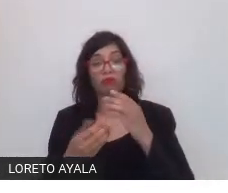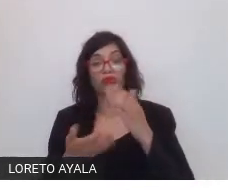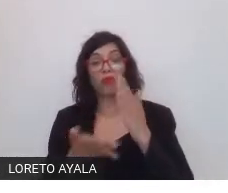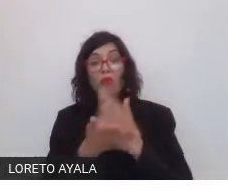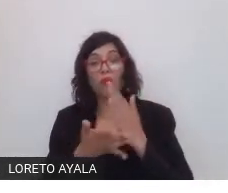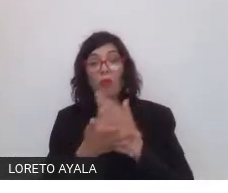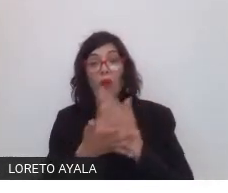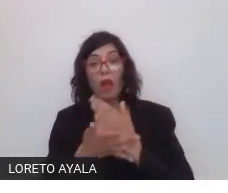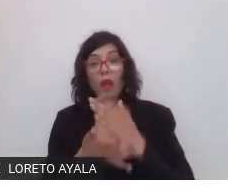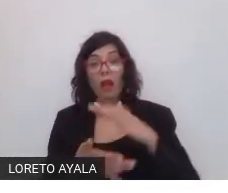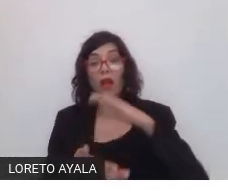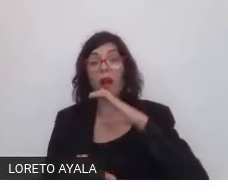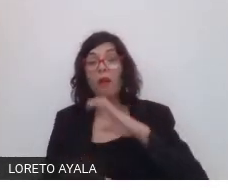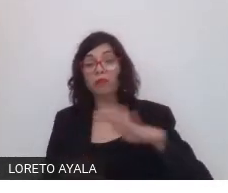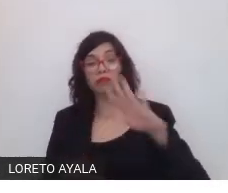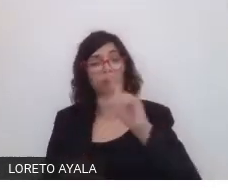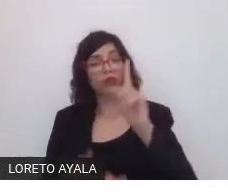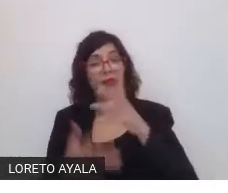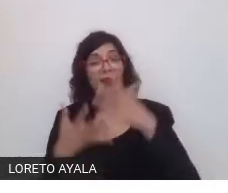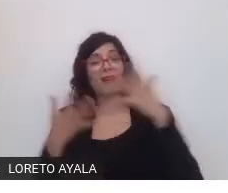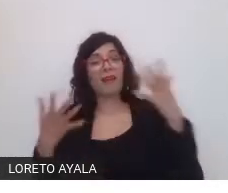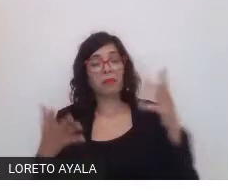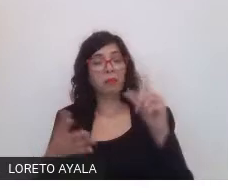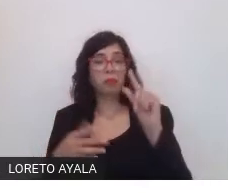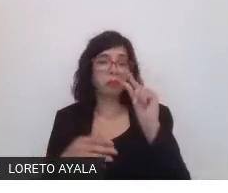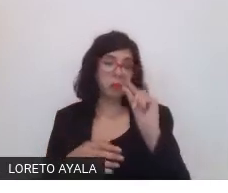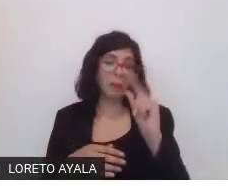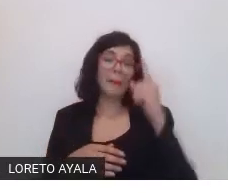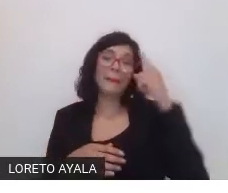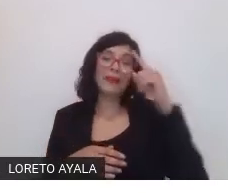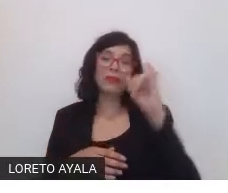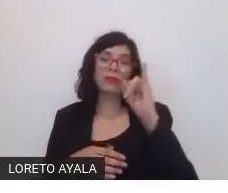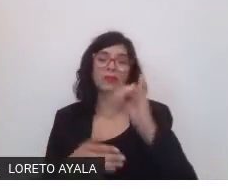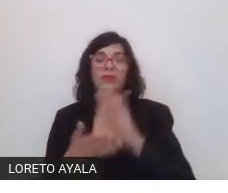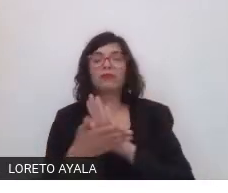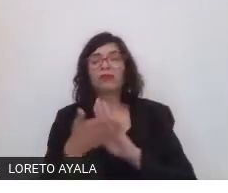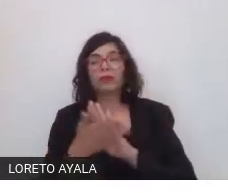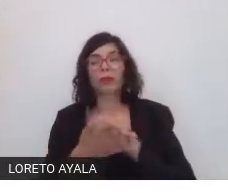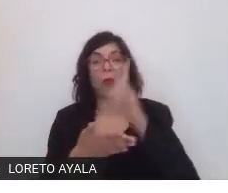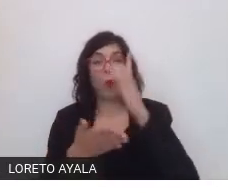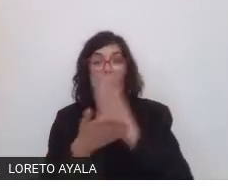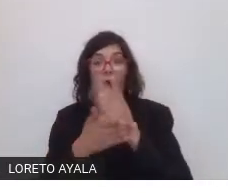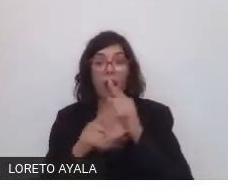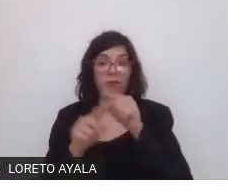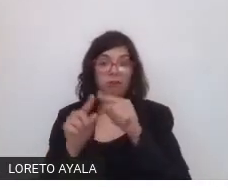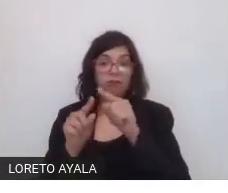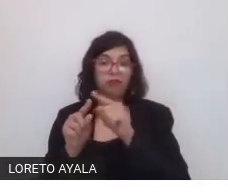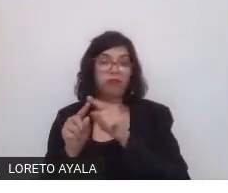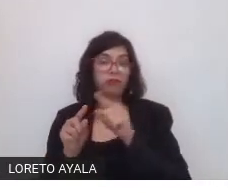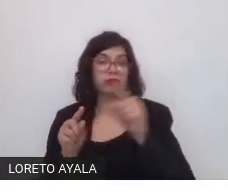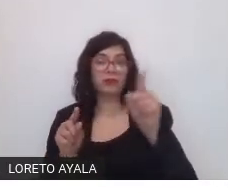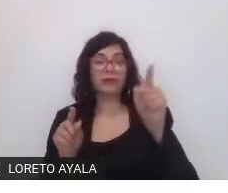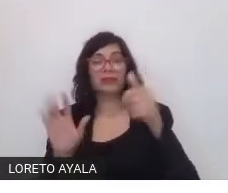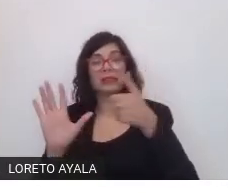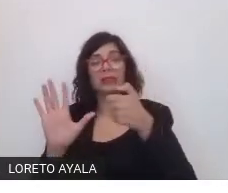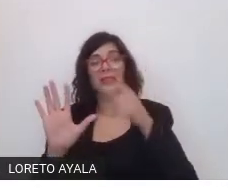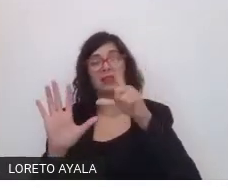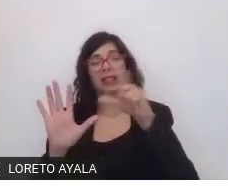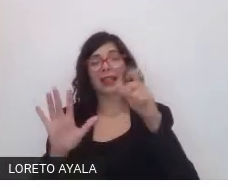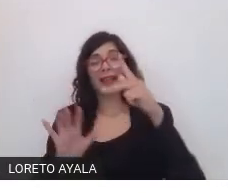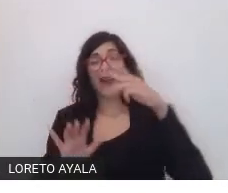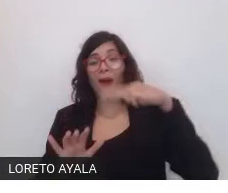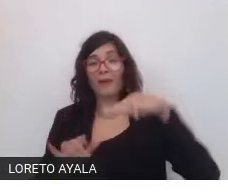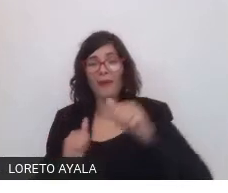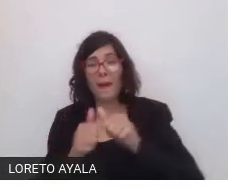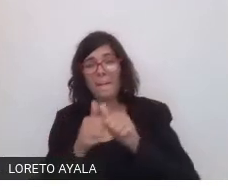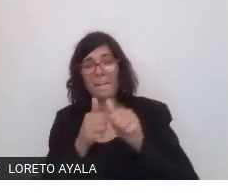multigrado, pero sí con la dispersión más grande. O sea, tengo una escuela cada 60, 70 kilómetros y por